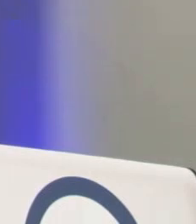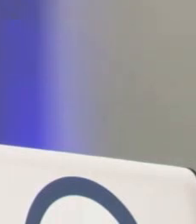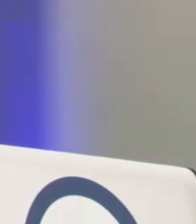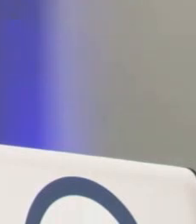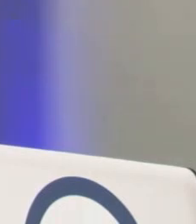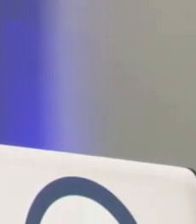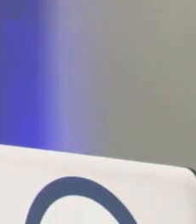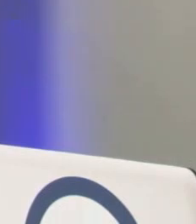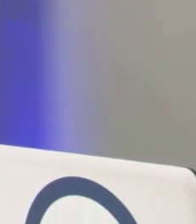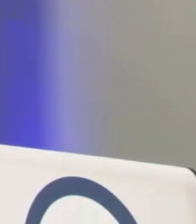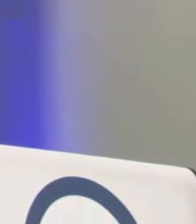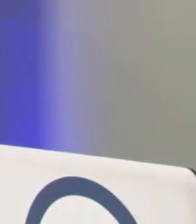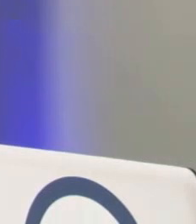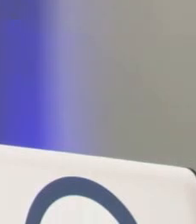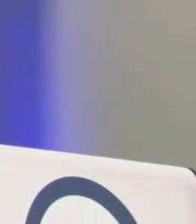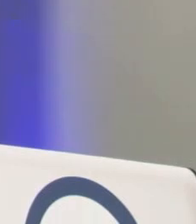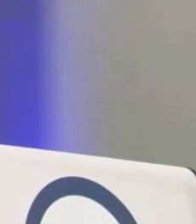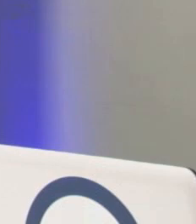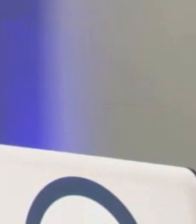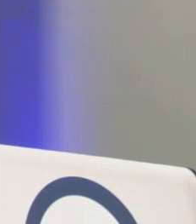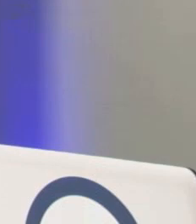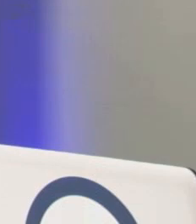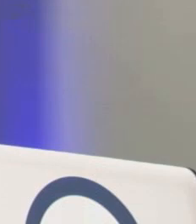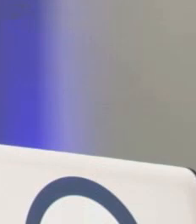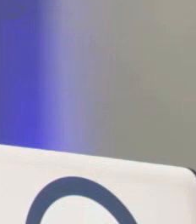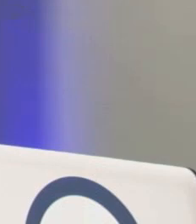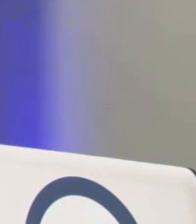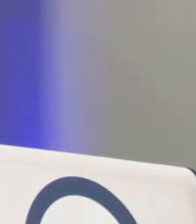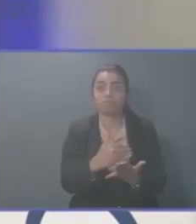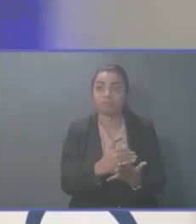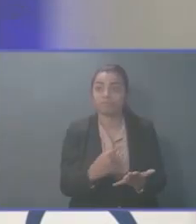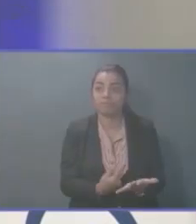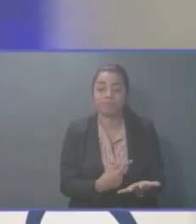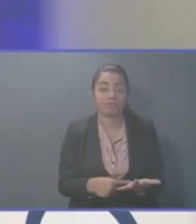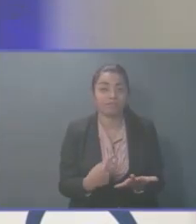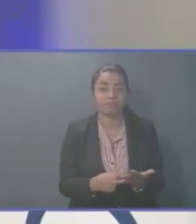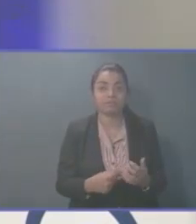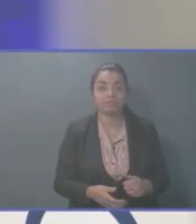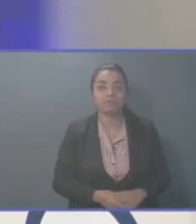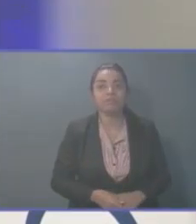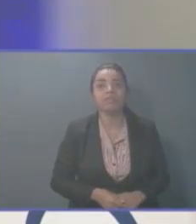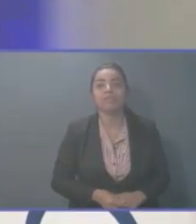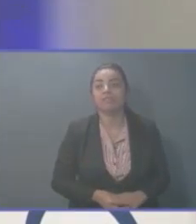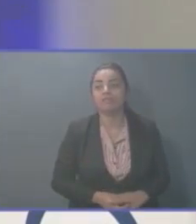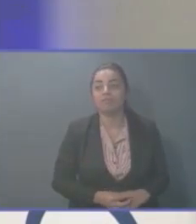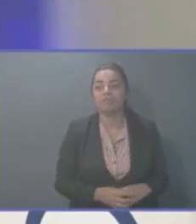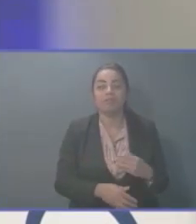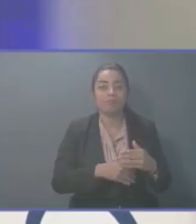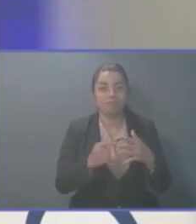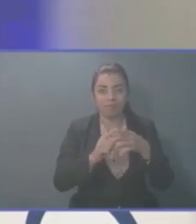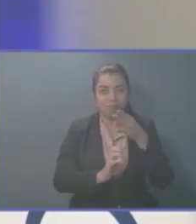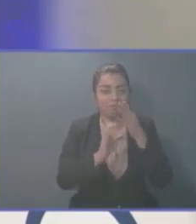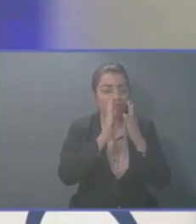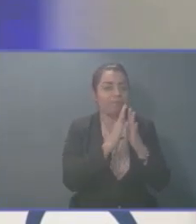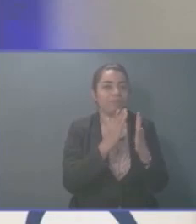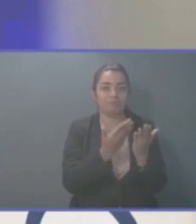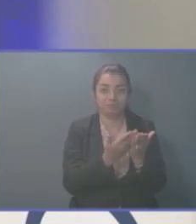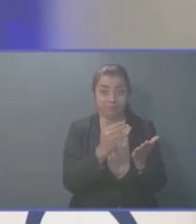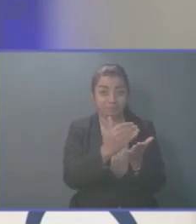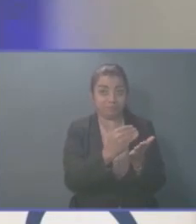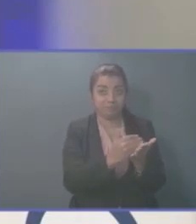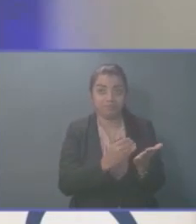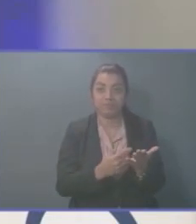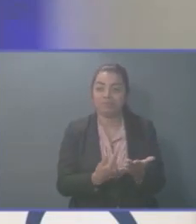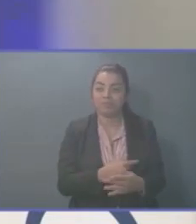Ministros, también nosotros nos pronunciábamos en que esto no tenía ninguna base ni fundamento constitucional.